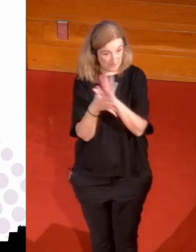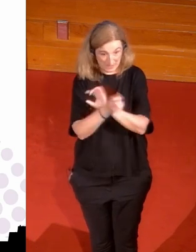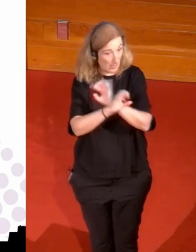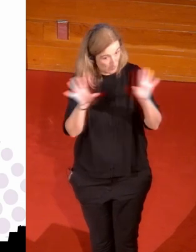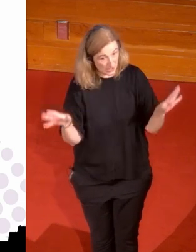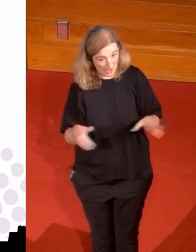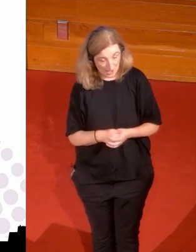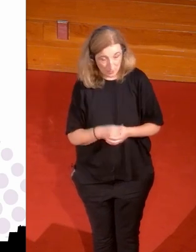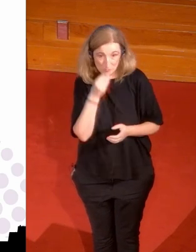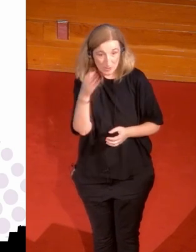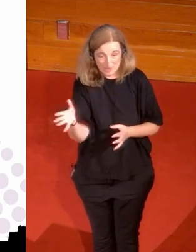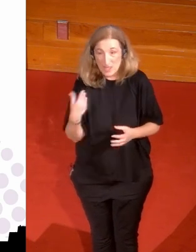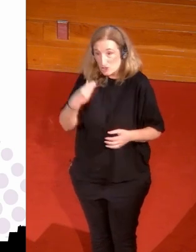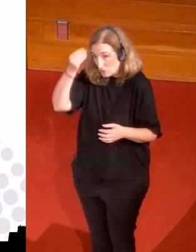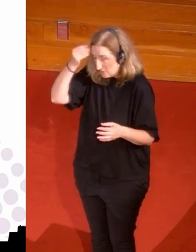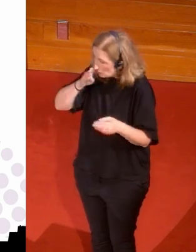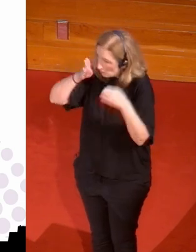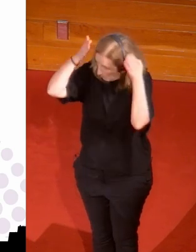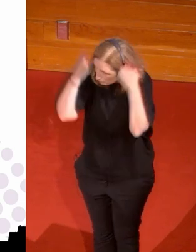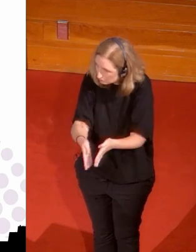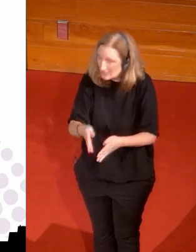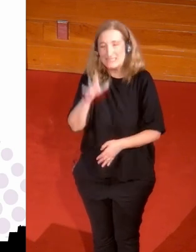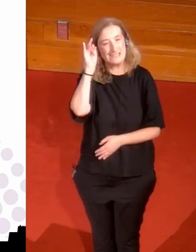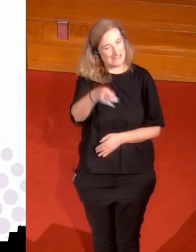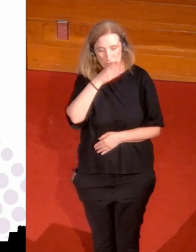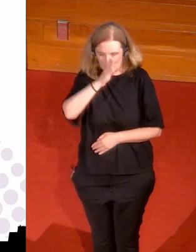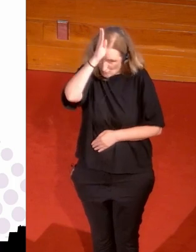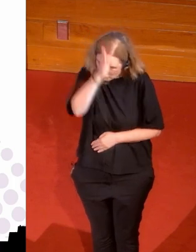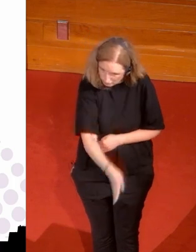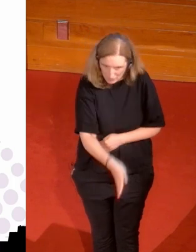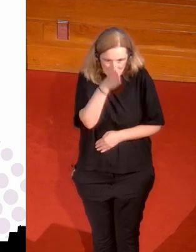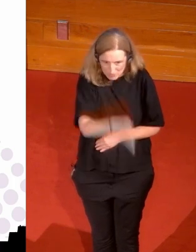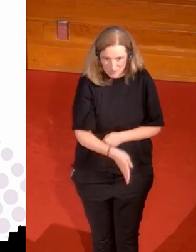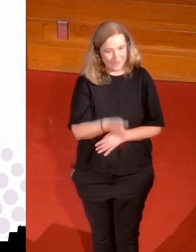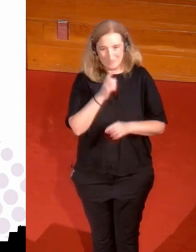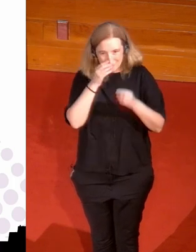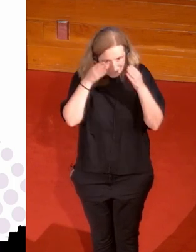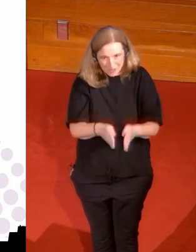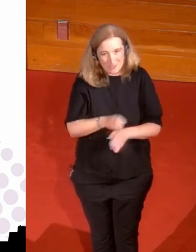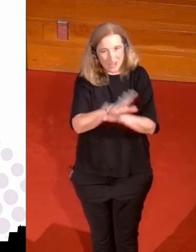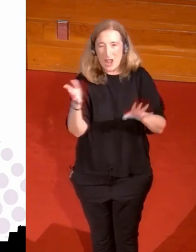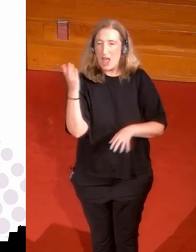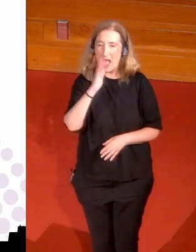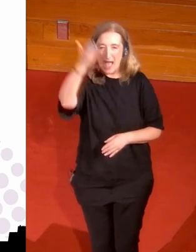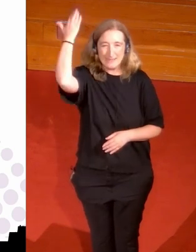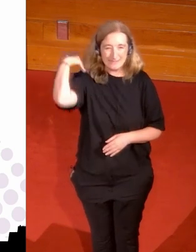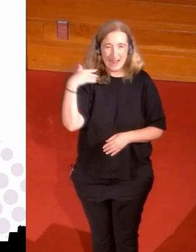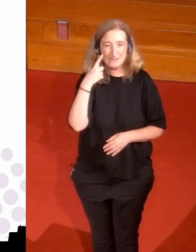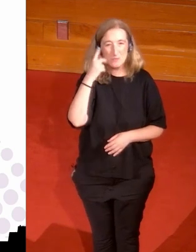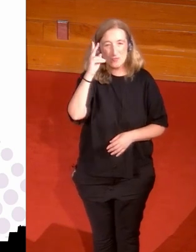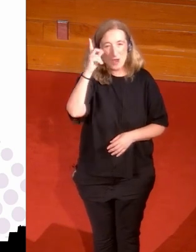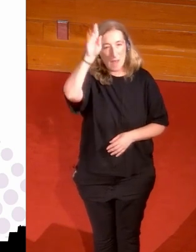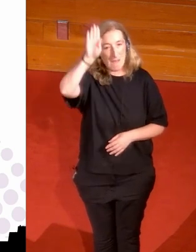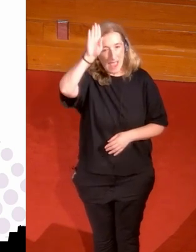usted muy bien Yo creo que he ido al grano No sí sí ha ido usted al grano ha quedado a ver había por ahí atrás me ha